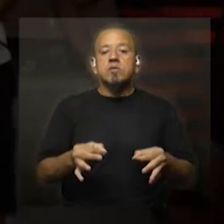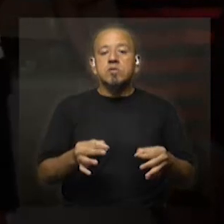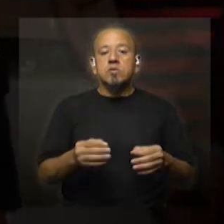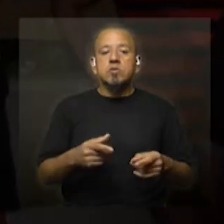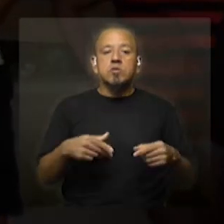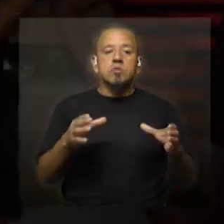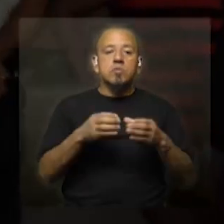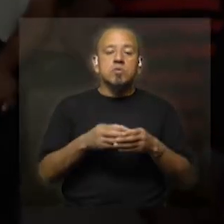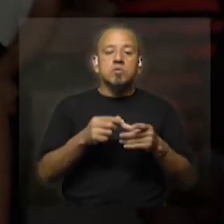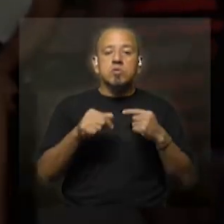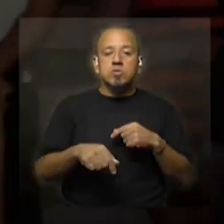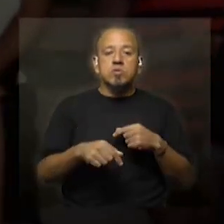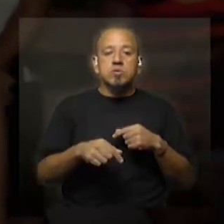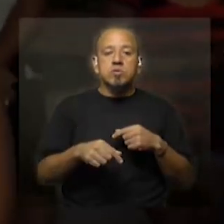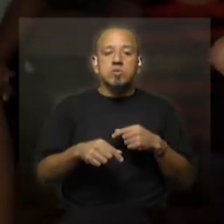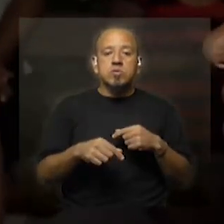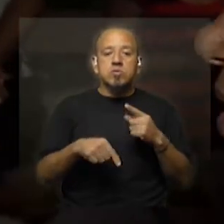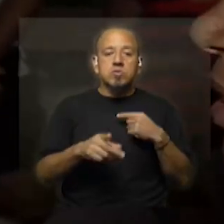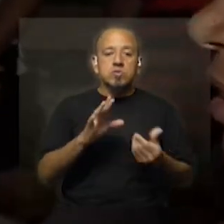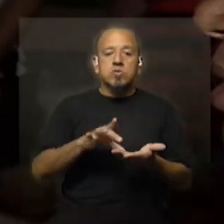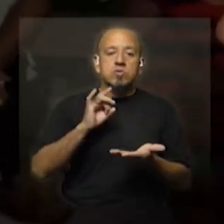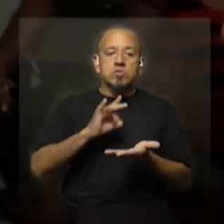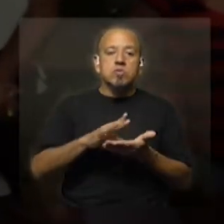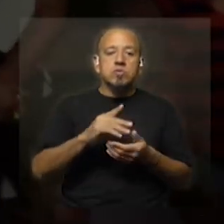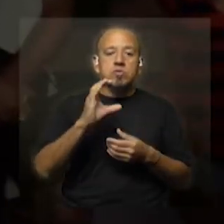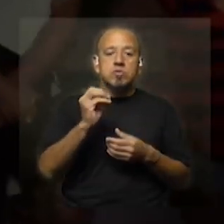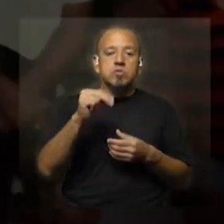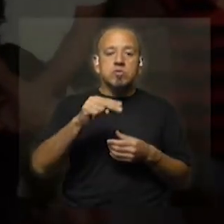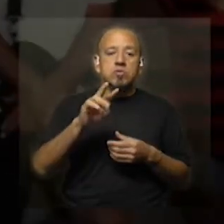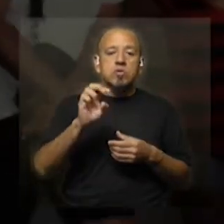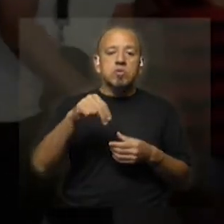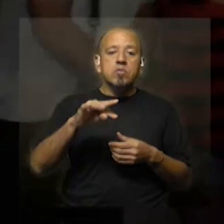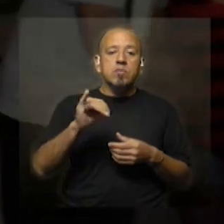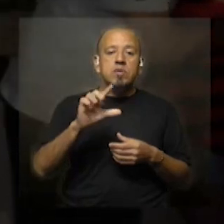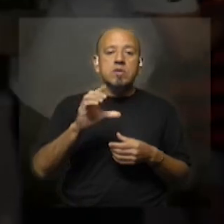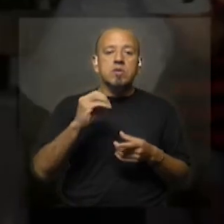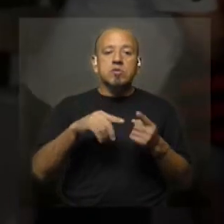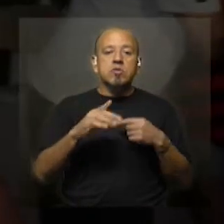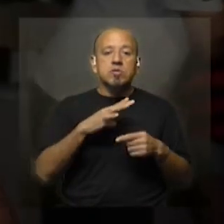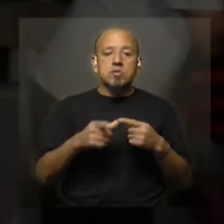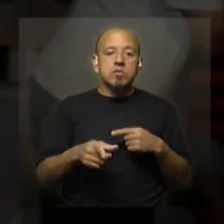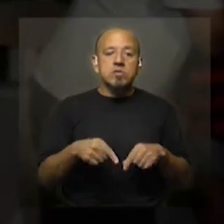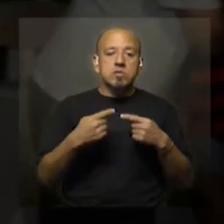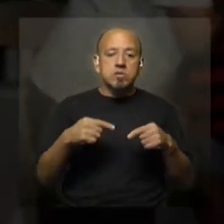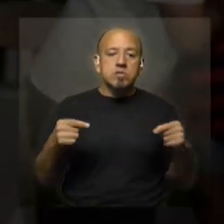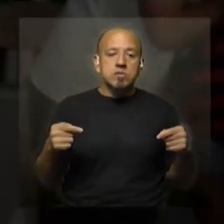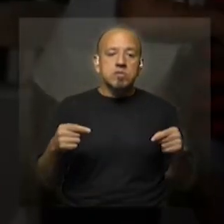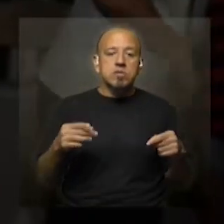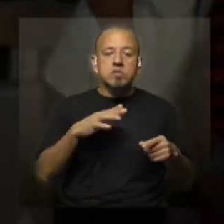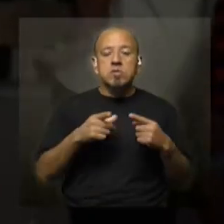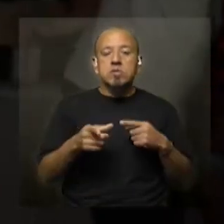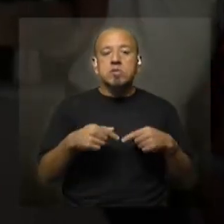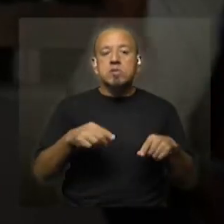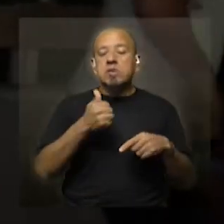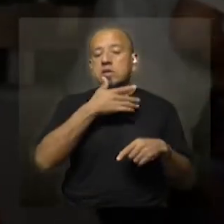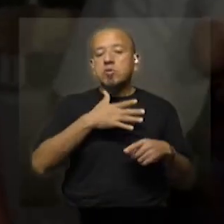comunidad negra acá, hasta que el desalojo, digamos, del conventillo. Entonces, pila de cosas tienen como esas pautas que sucedieron dentro de la